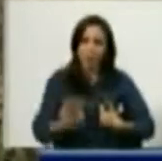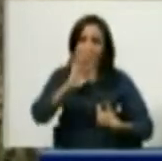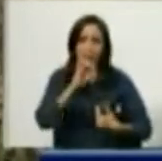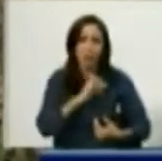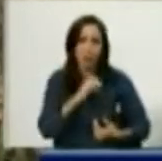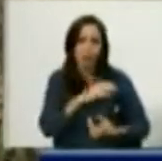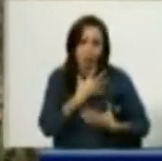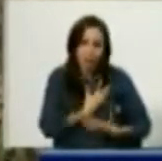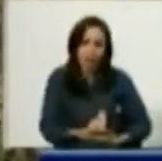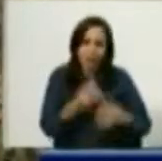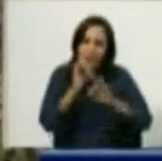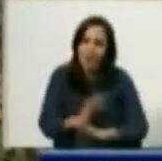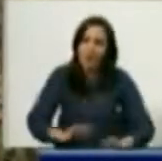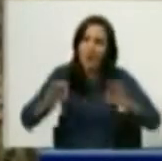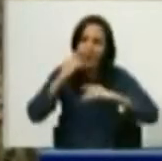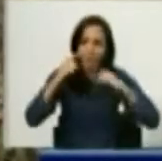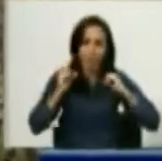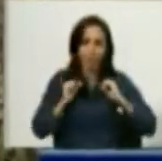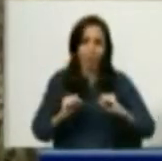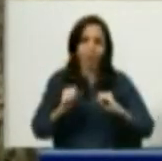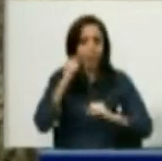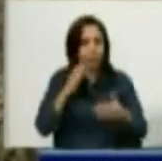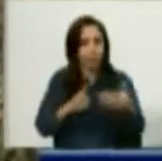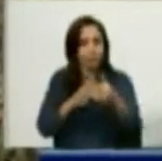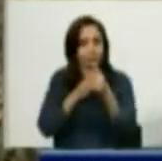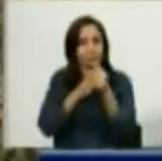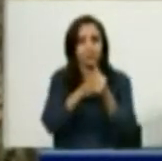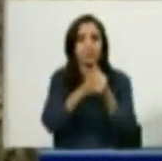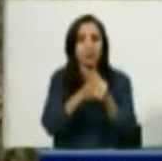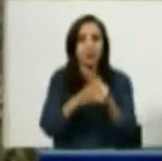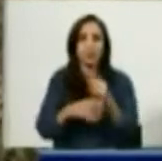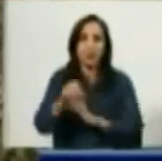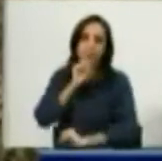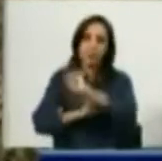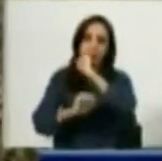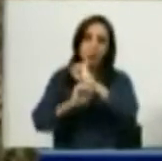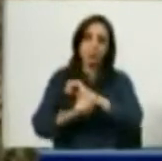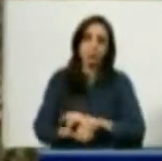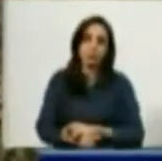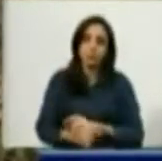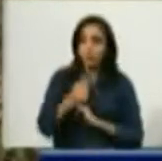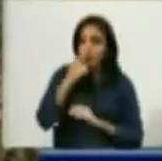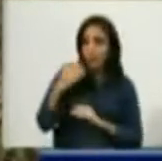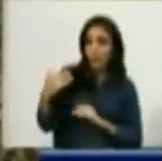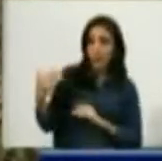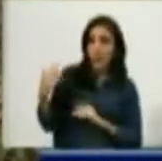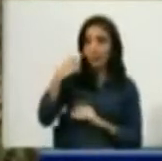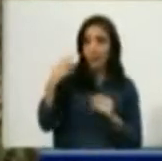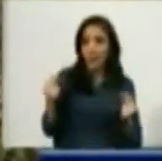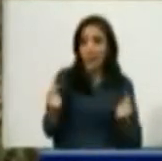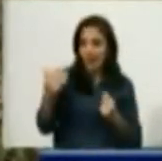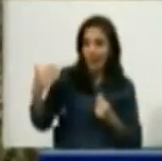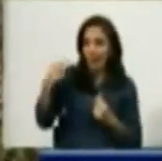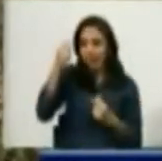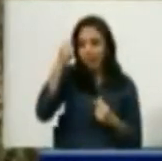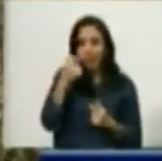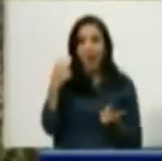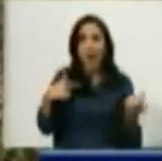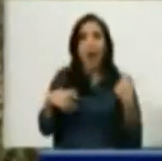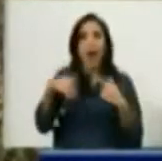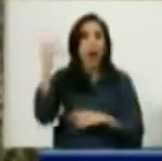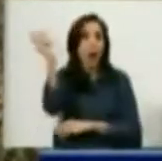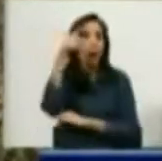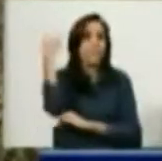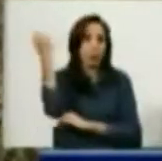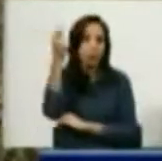ni tristeza ni nada que nos excusara de seguir peleando días antes de esa corredera habíamos estado en apure